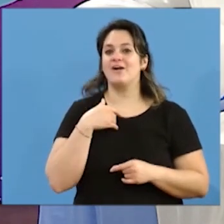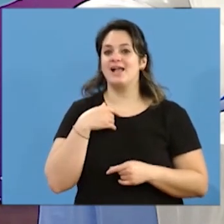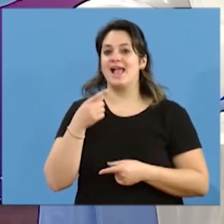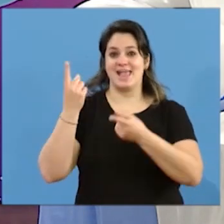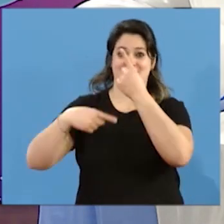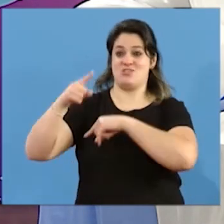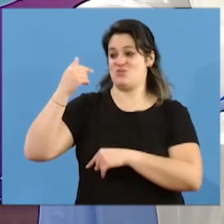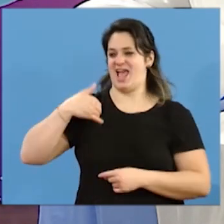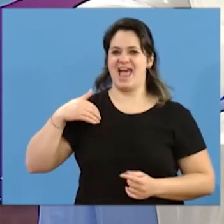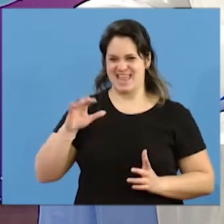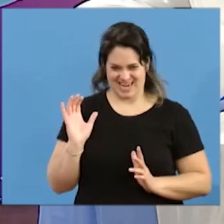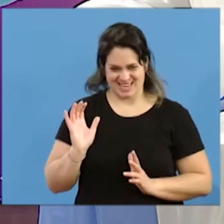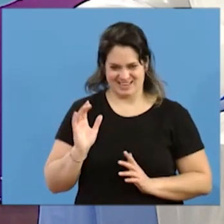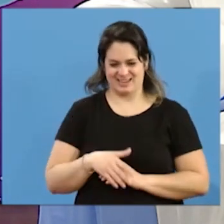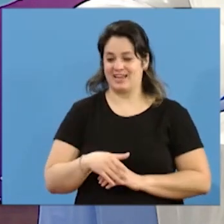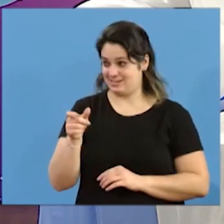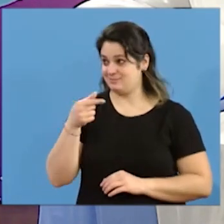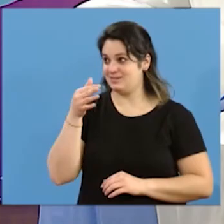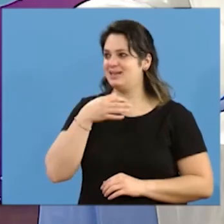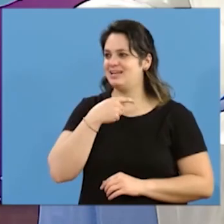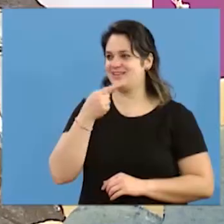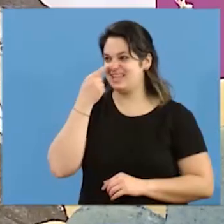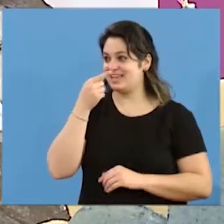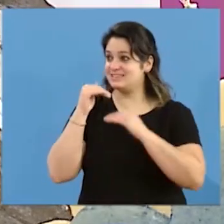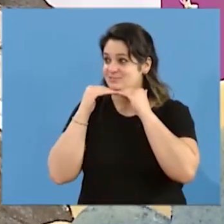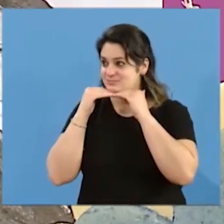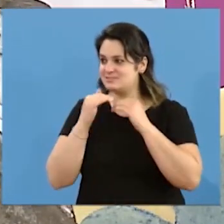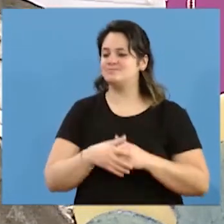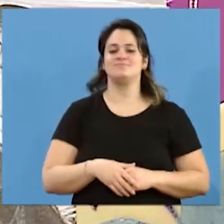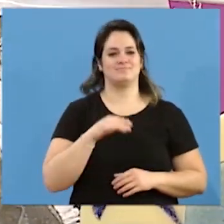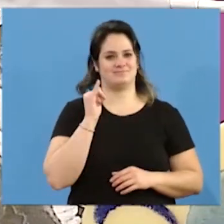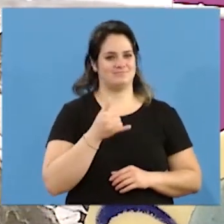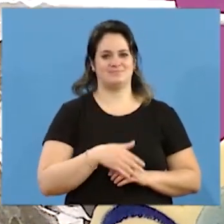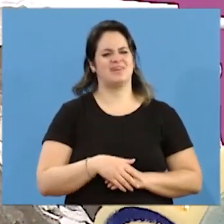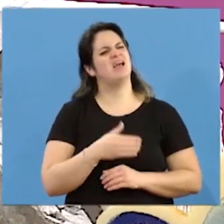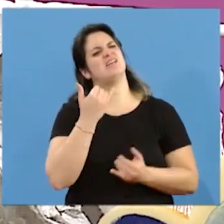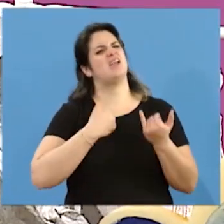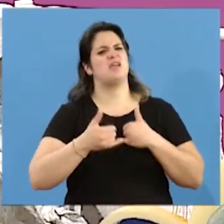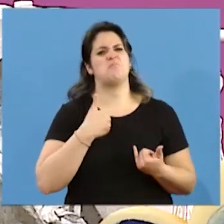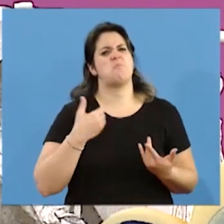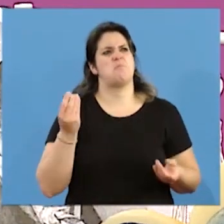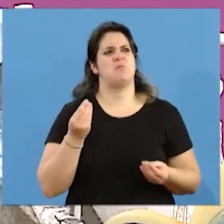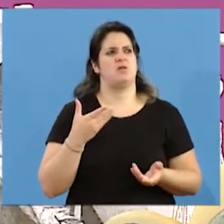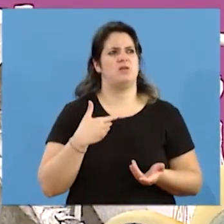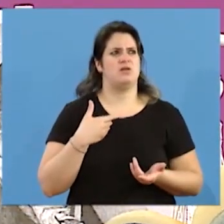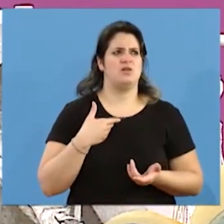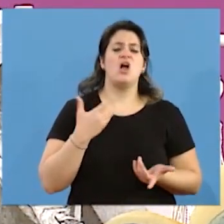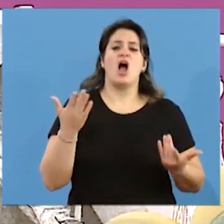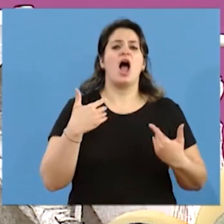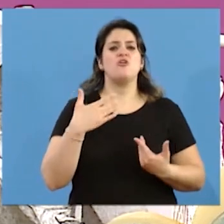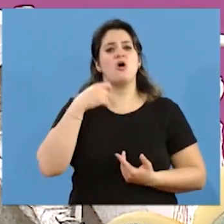nuestra historia. ¿Querés escuchar? Dale, Abu, explícame, así